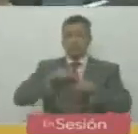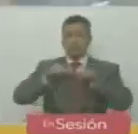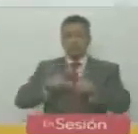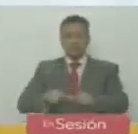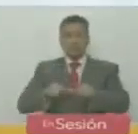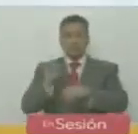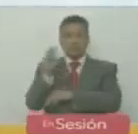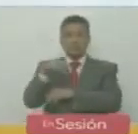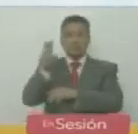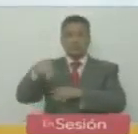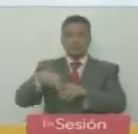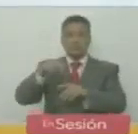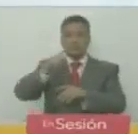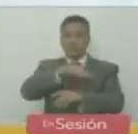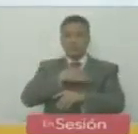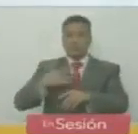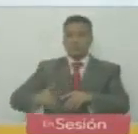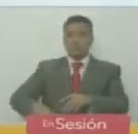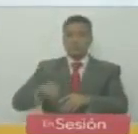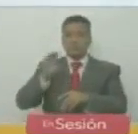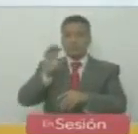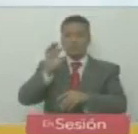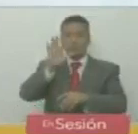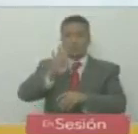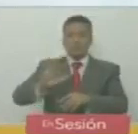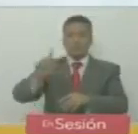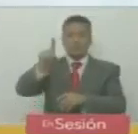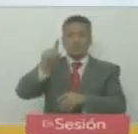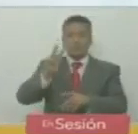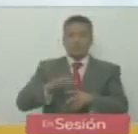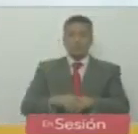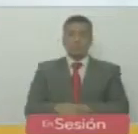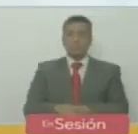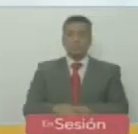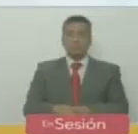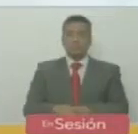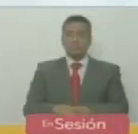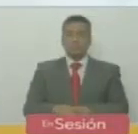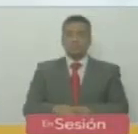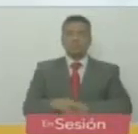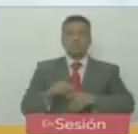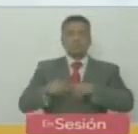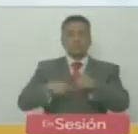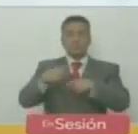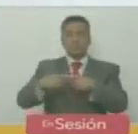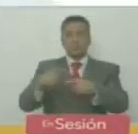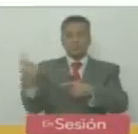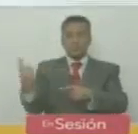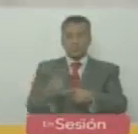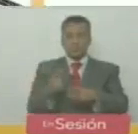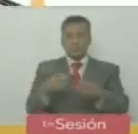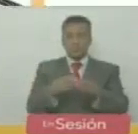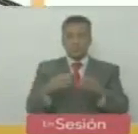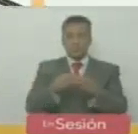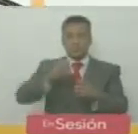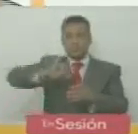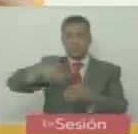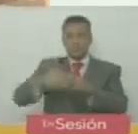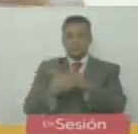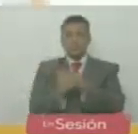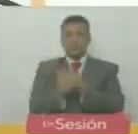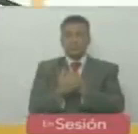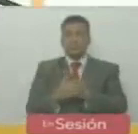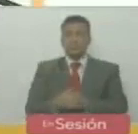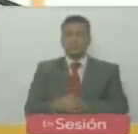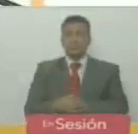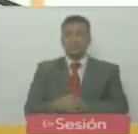de la Asamblea Popular Nacional de la República Popular China, al excelentísimo señor Jorge Rodríguez